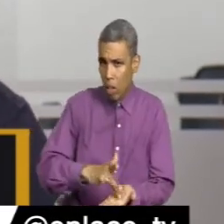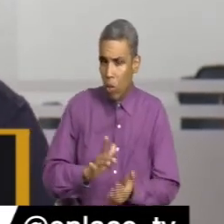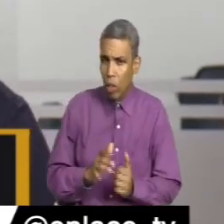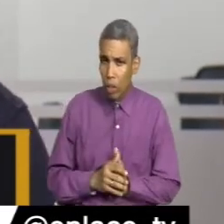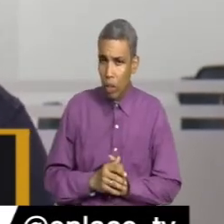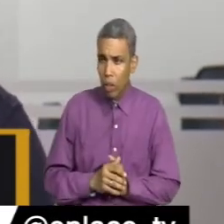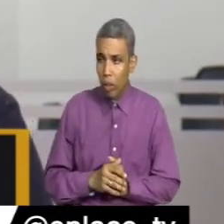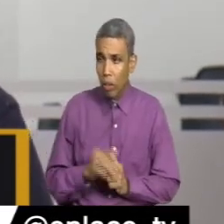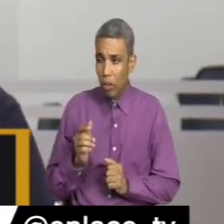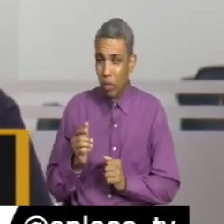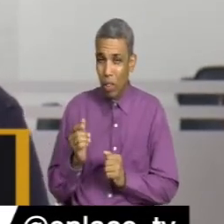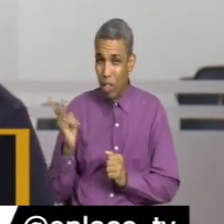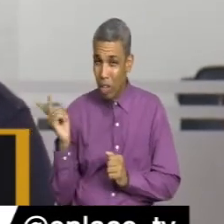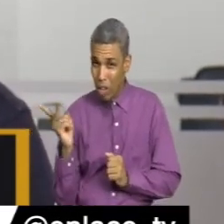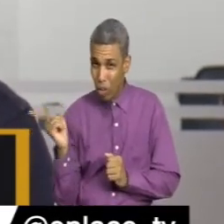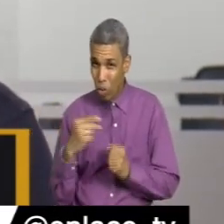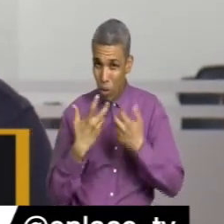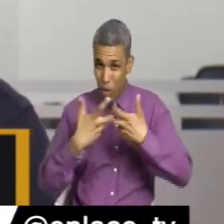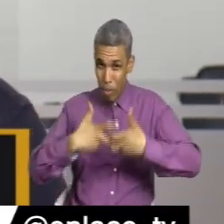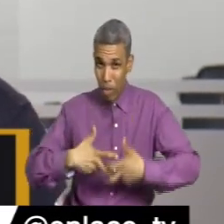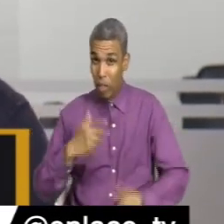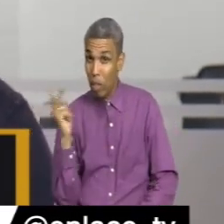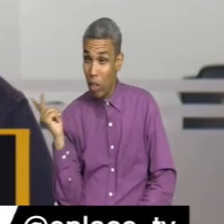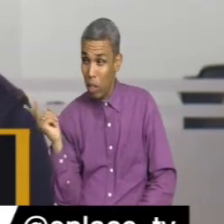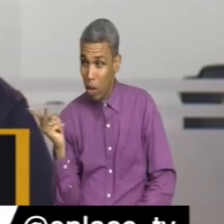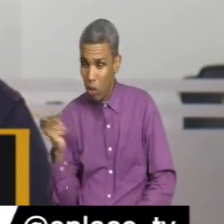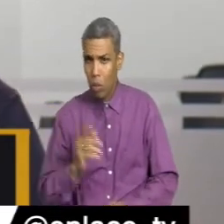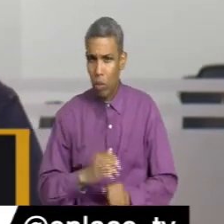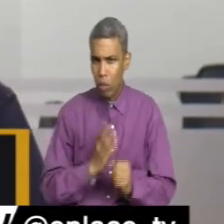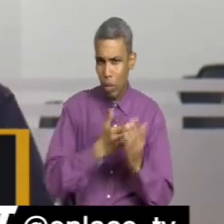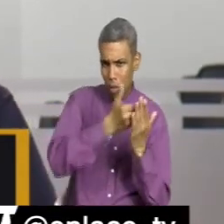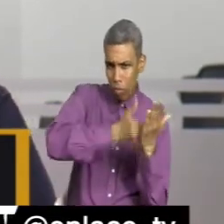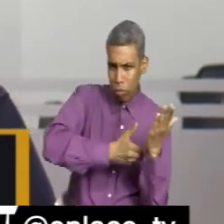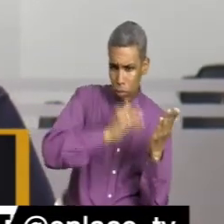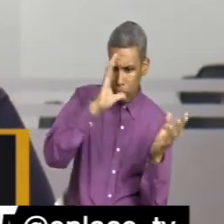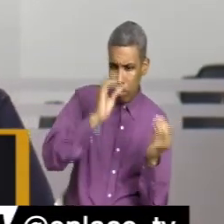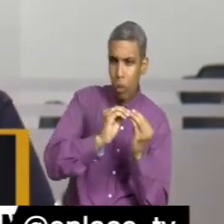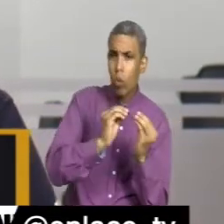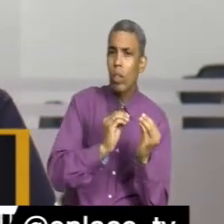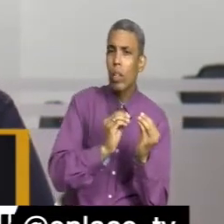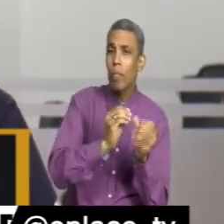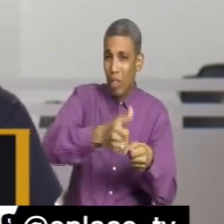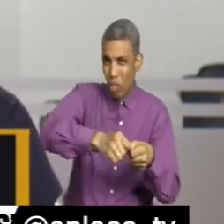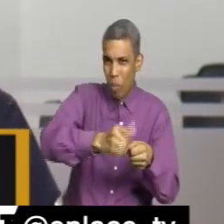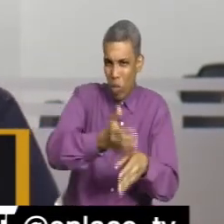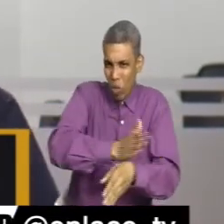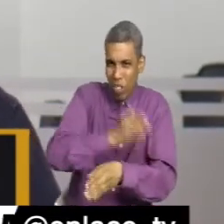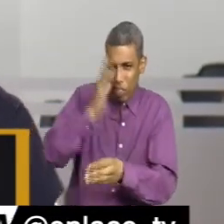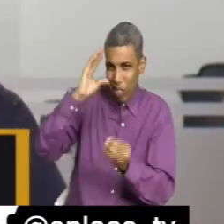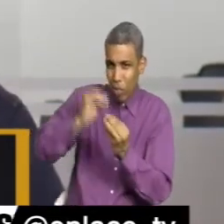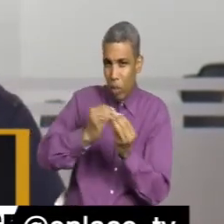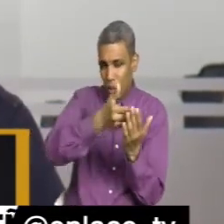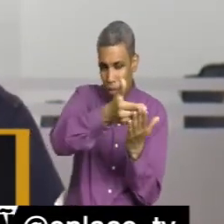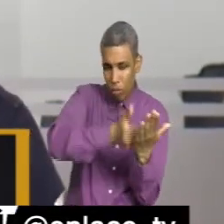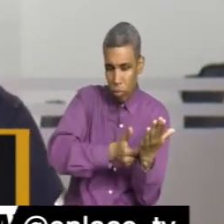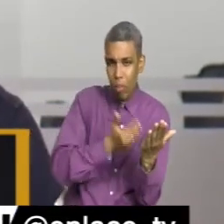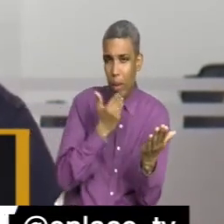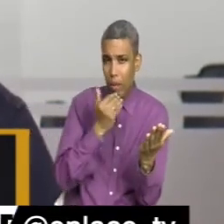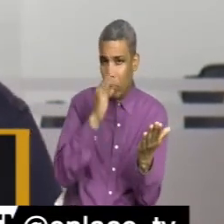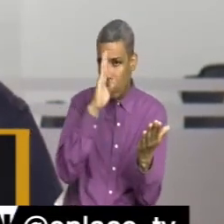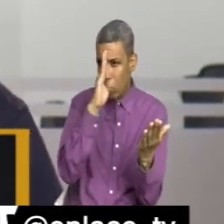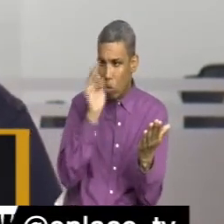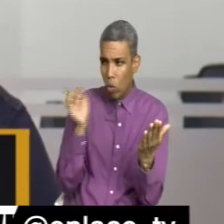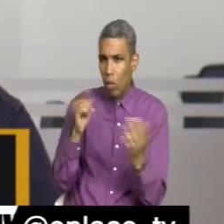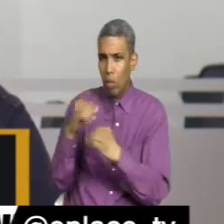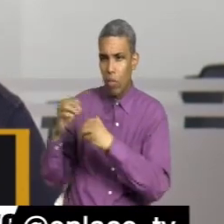DUB, tienen afortunadamente en el contrato una instancia que cuando hay dudas y cuando las partes no se ponen de acuerdo,